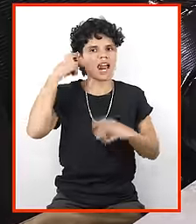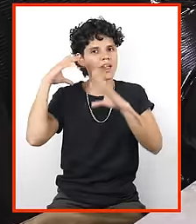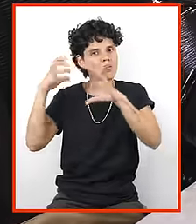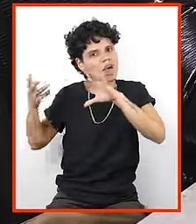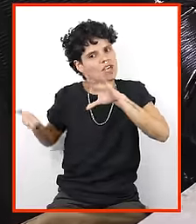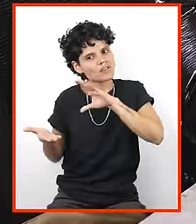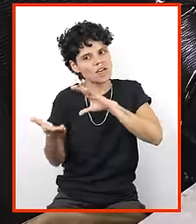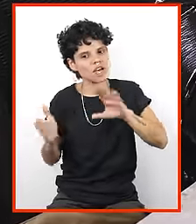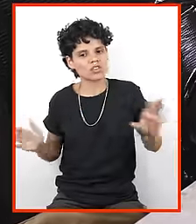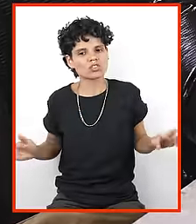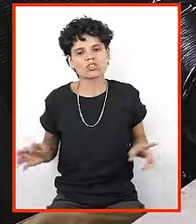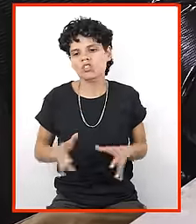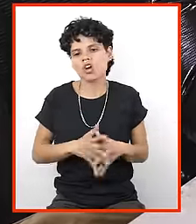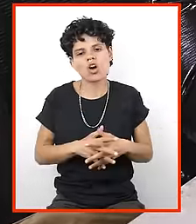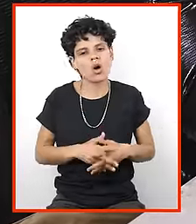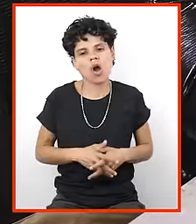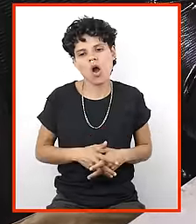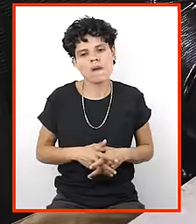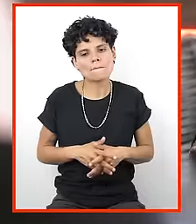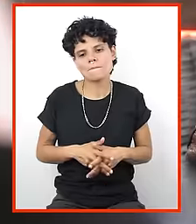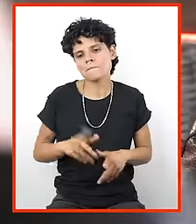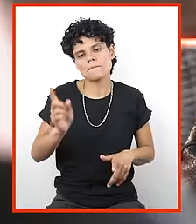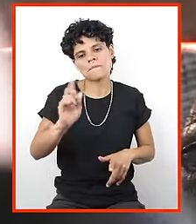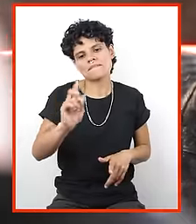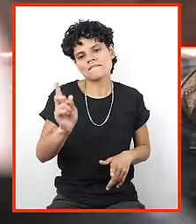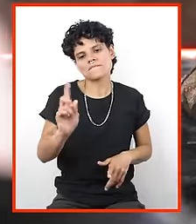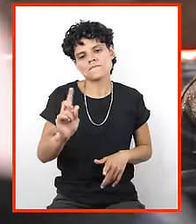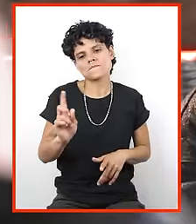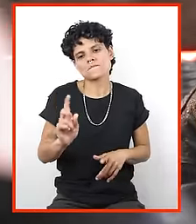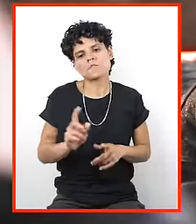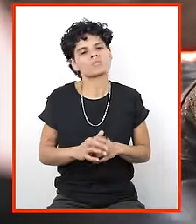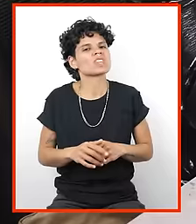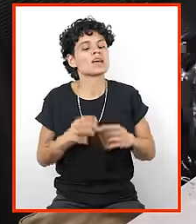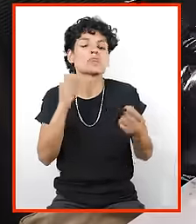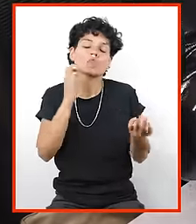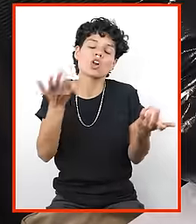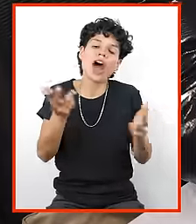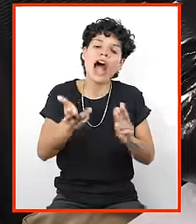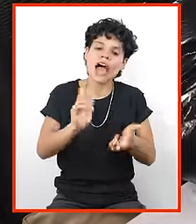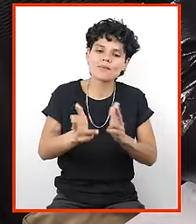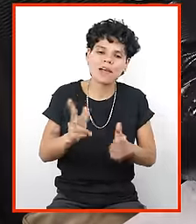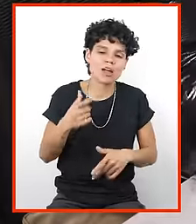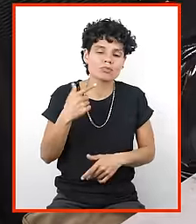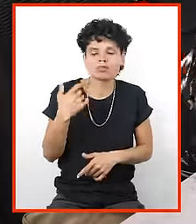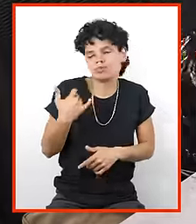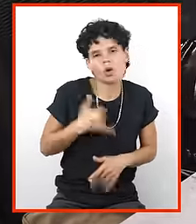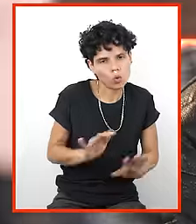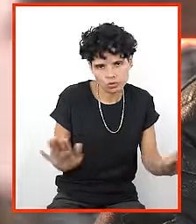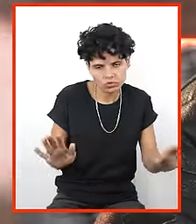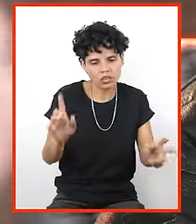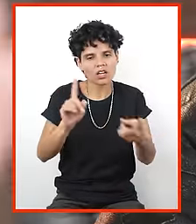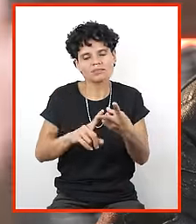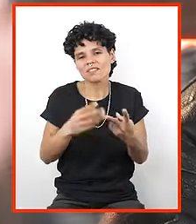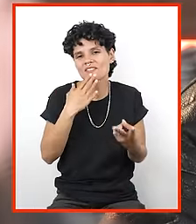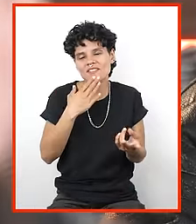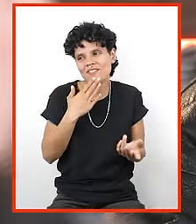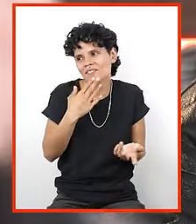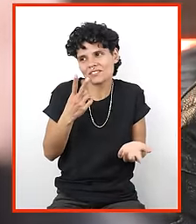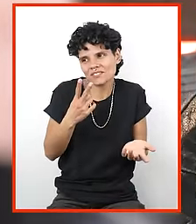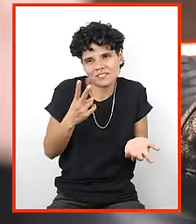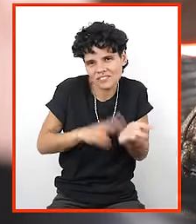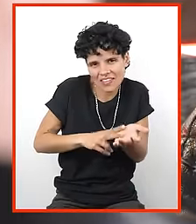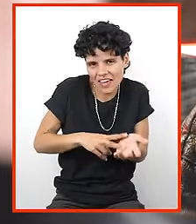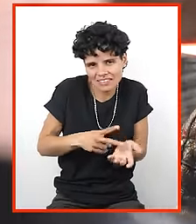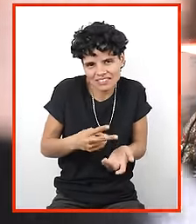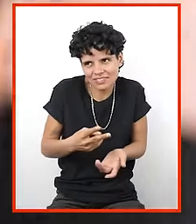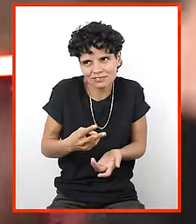almohada. Yo no estoy muy de acuerdo con la posesión de armas en sí y no sé usar armas, entonces no tendría un arma en mi